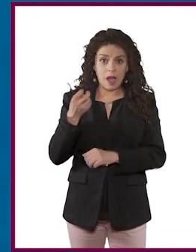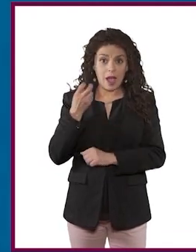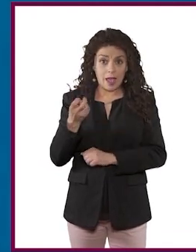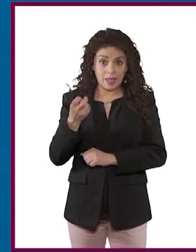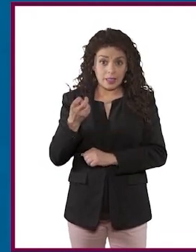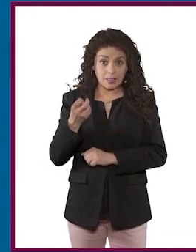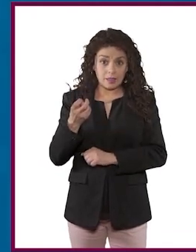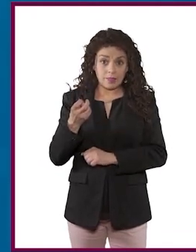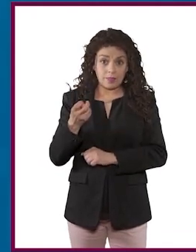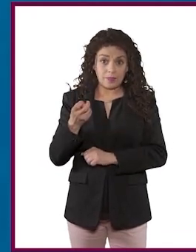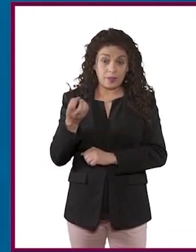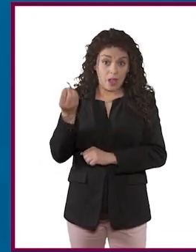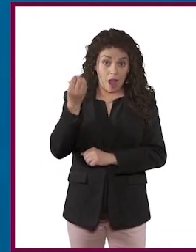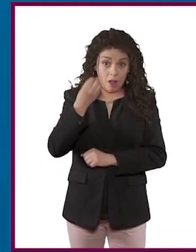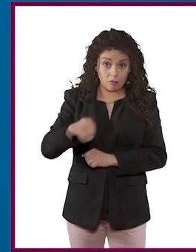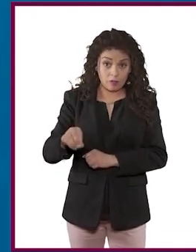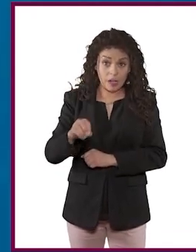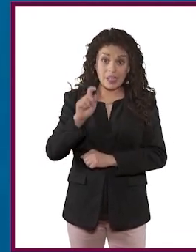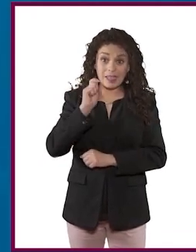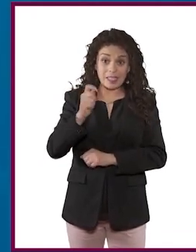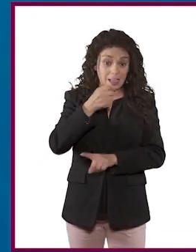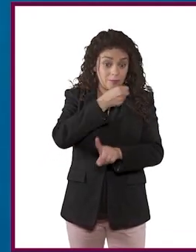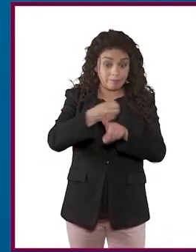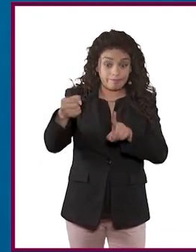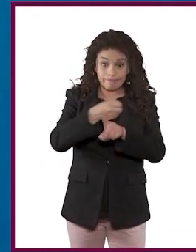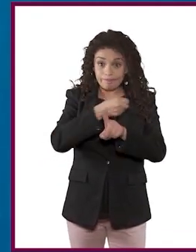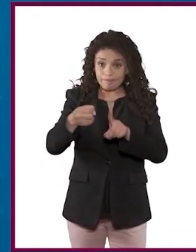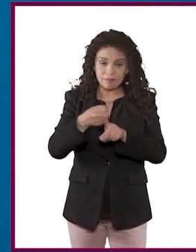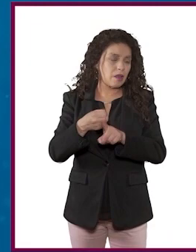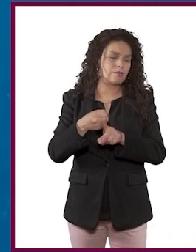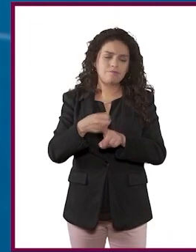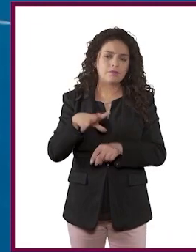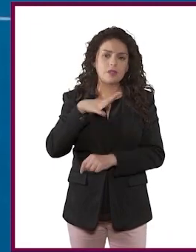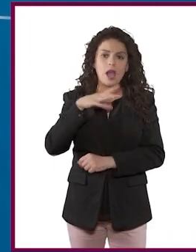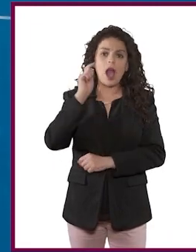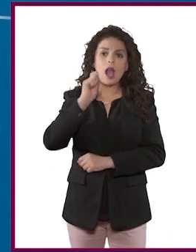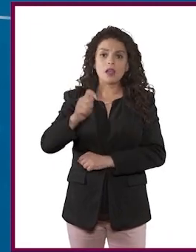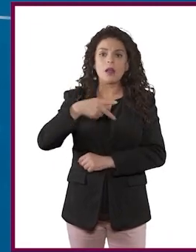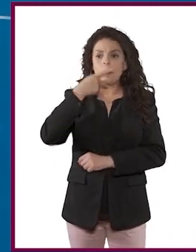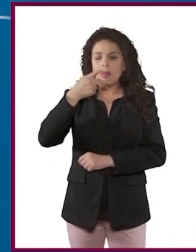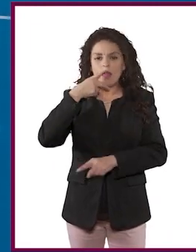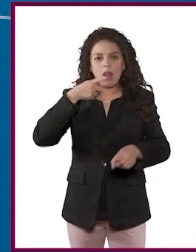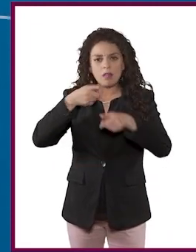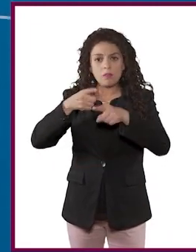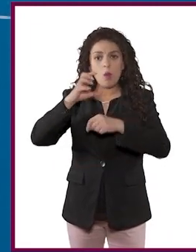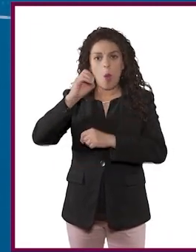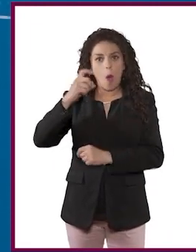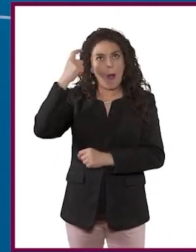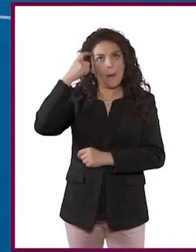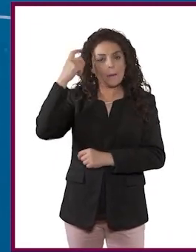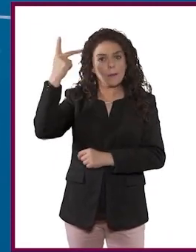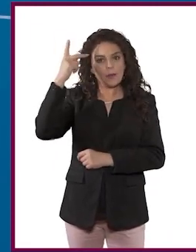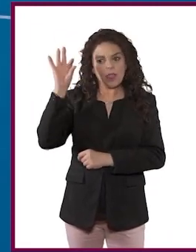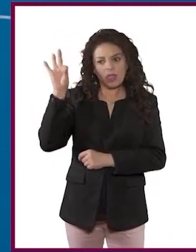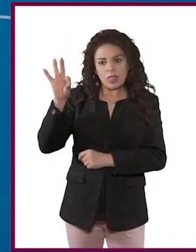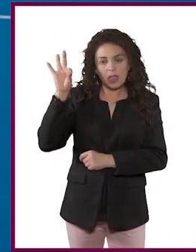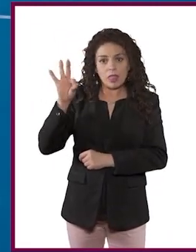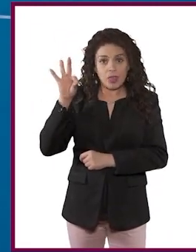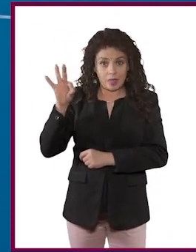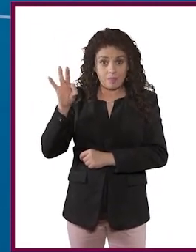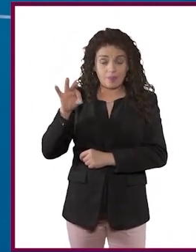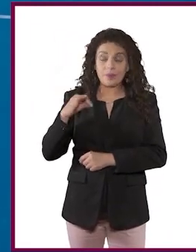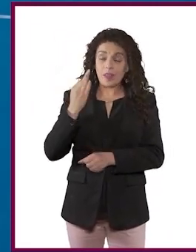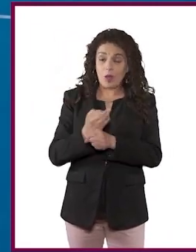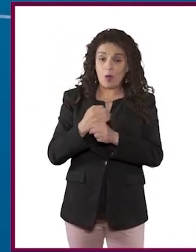no forzosamente tienen que ser agresiones físicas. Existe también la violencia verbal y psicológica, y aquí te hablaremos de